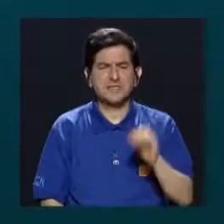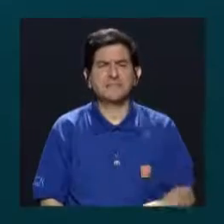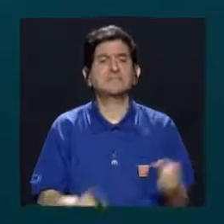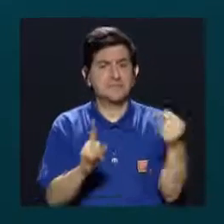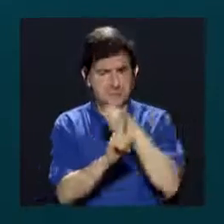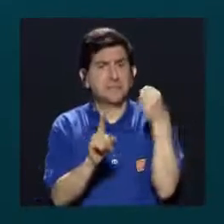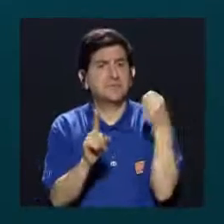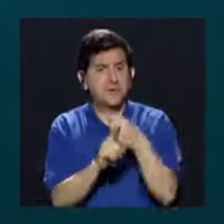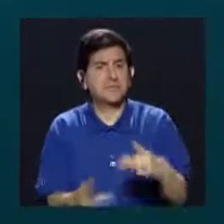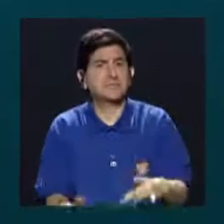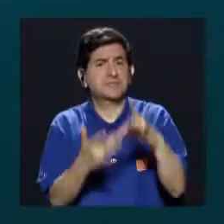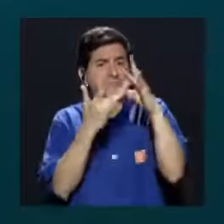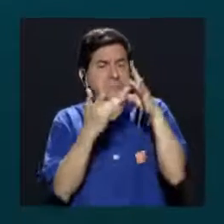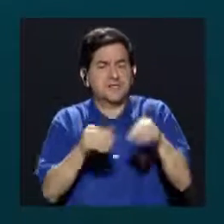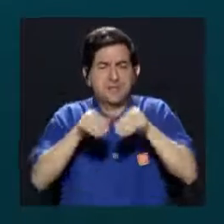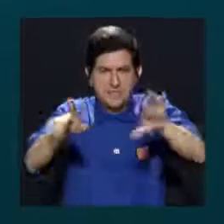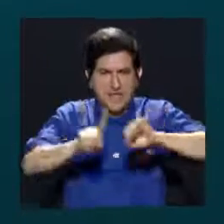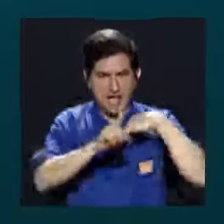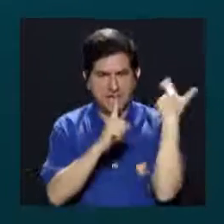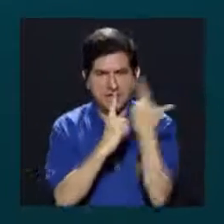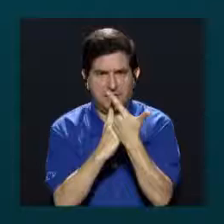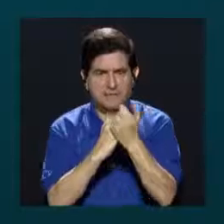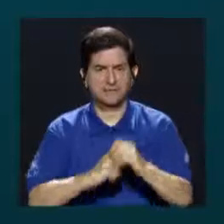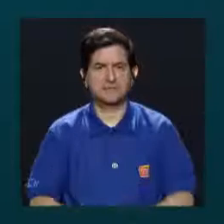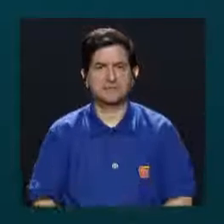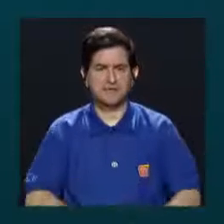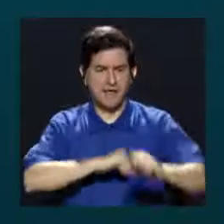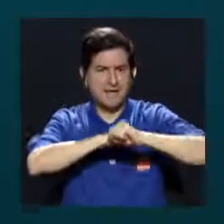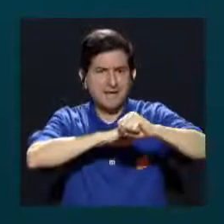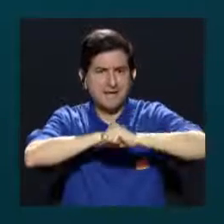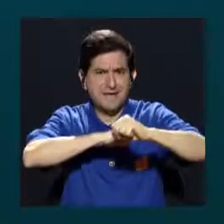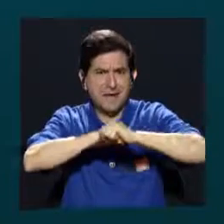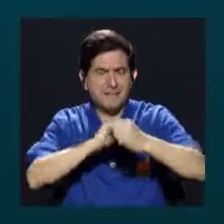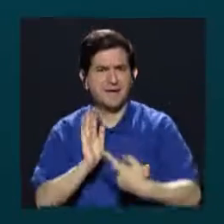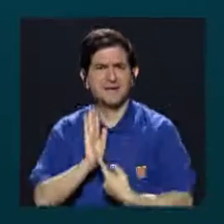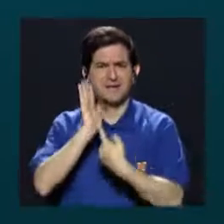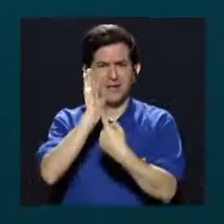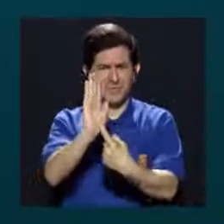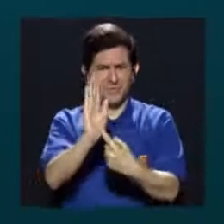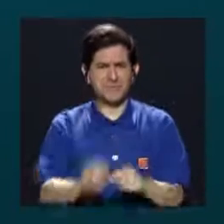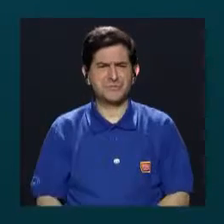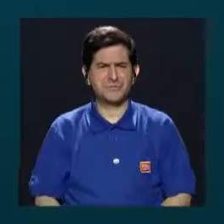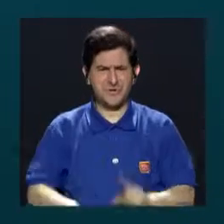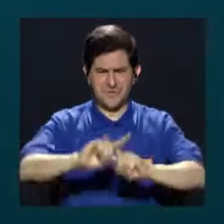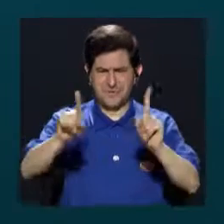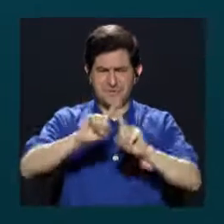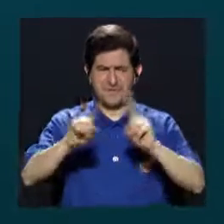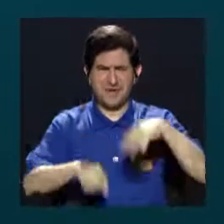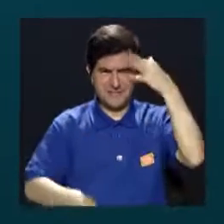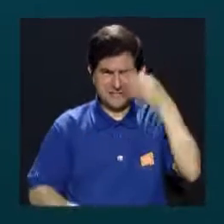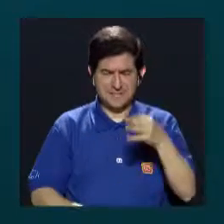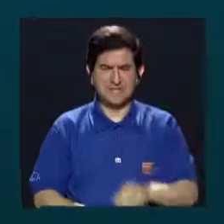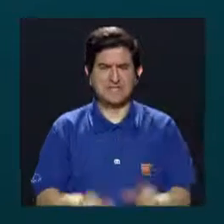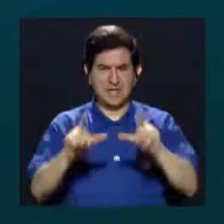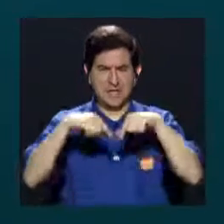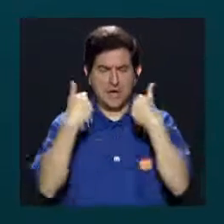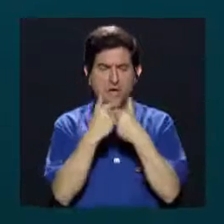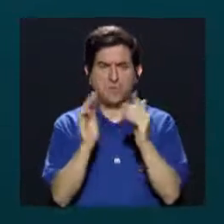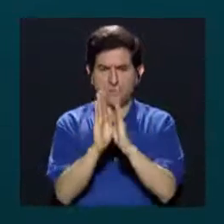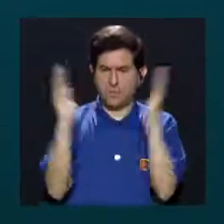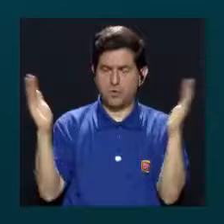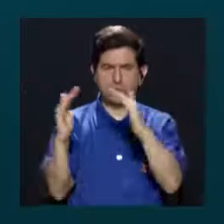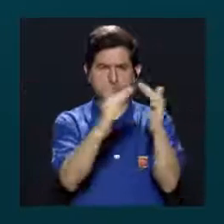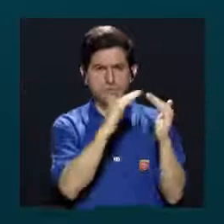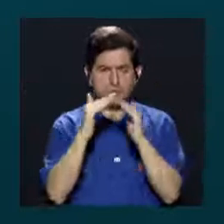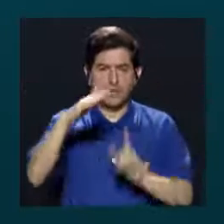y algún grado de violencia principalmente en las redes sociales la campaña evidenció grandes discrepancias entre sectores amplios de